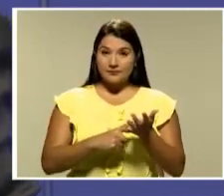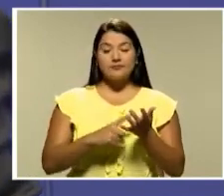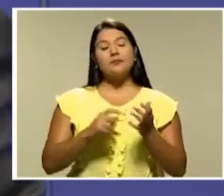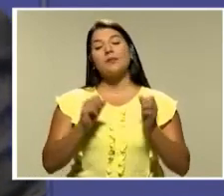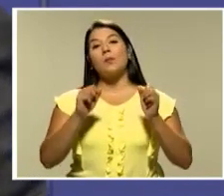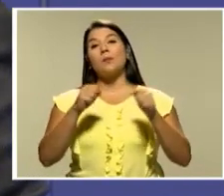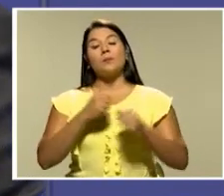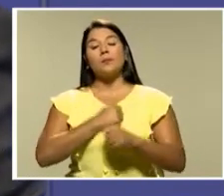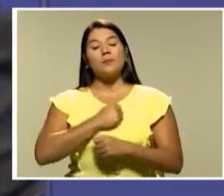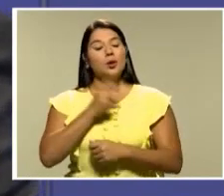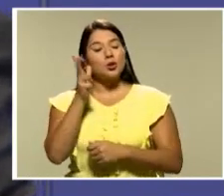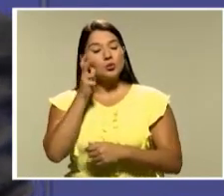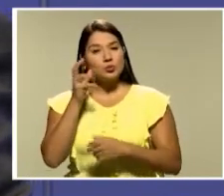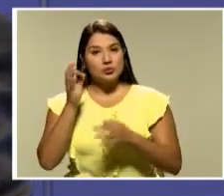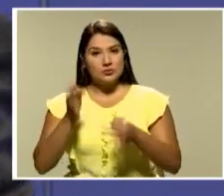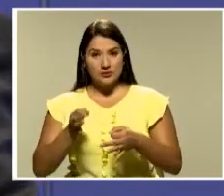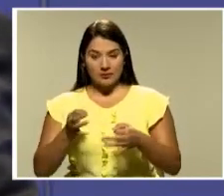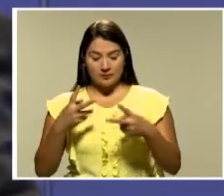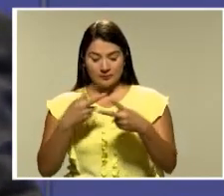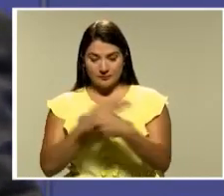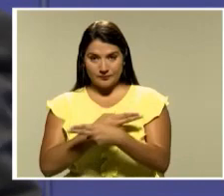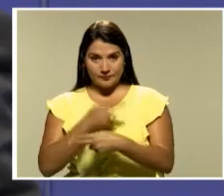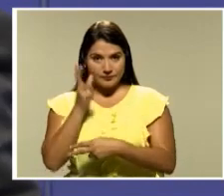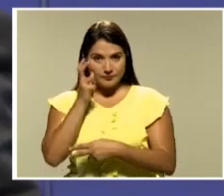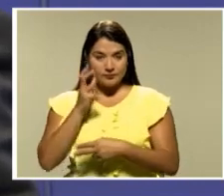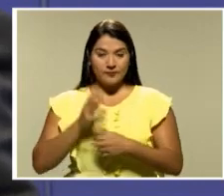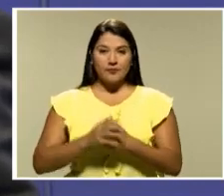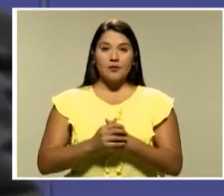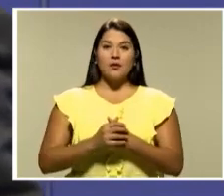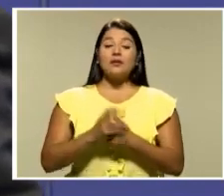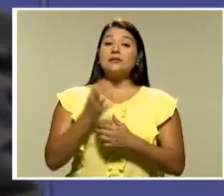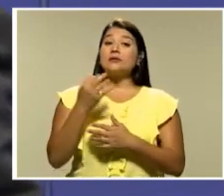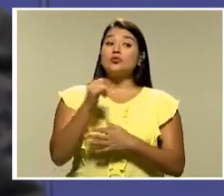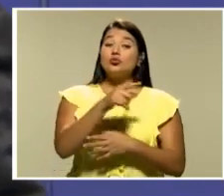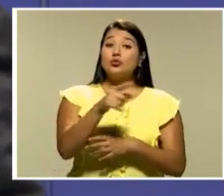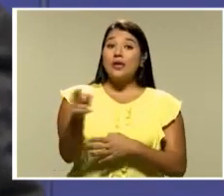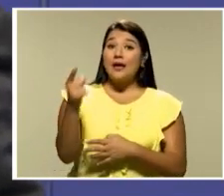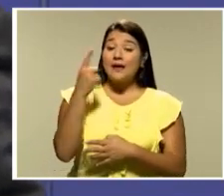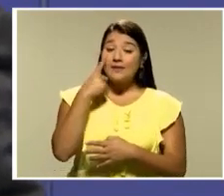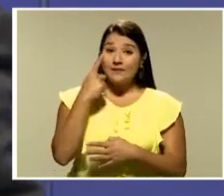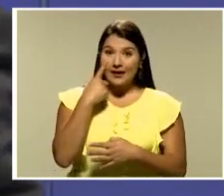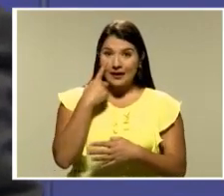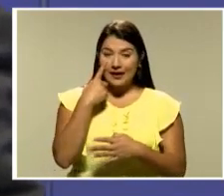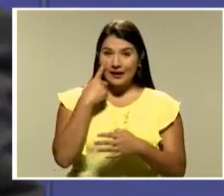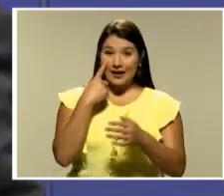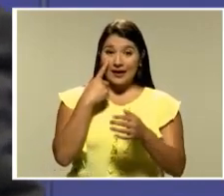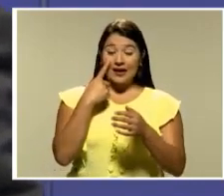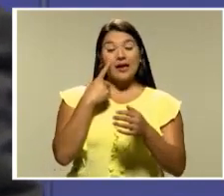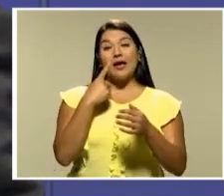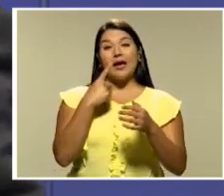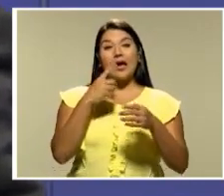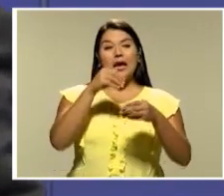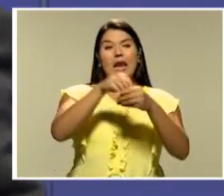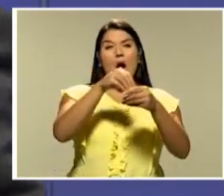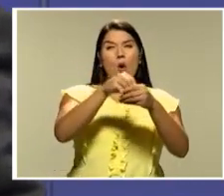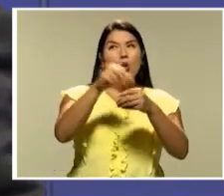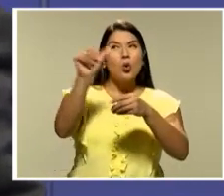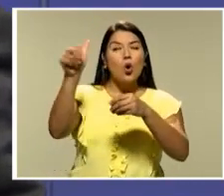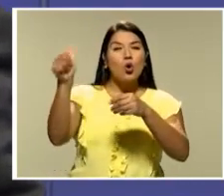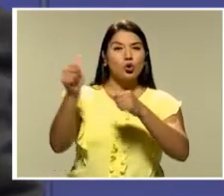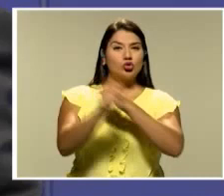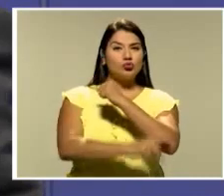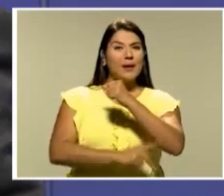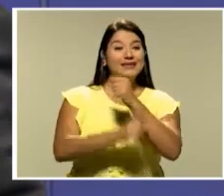para simplificar. Usted ve la mayoría de países europeos y su ahorro global tiende a superar el